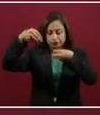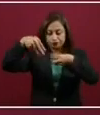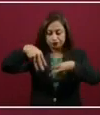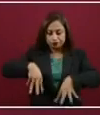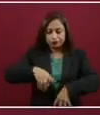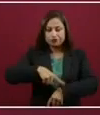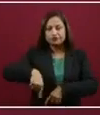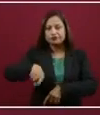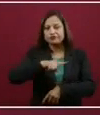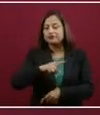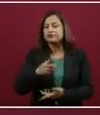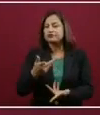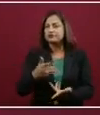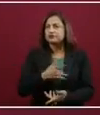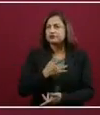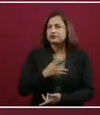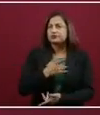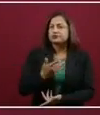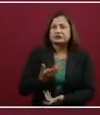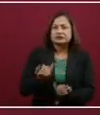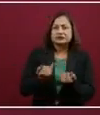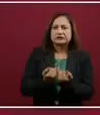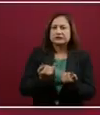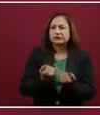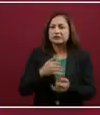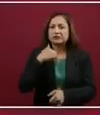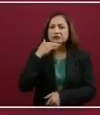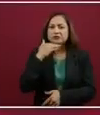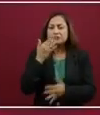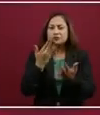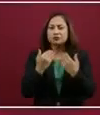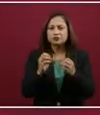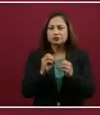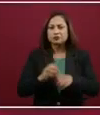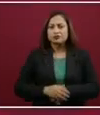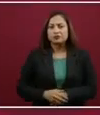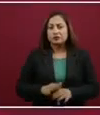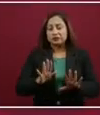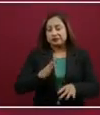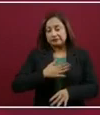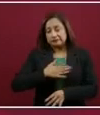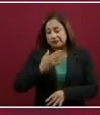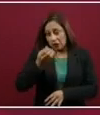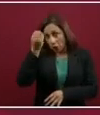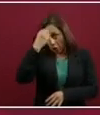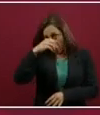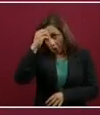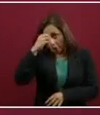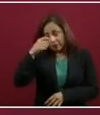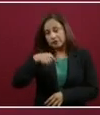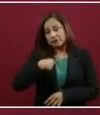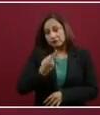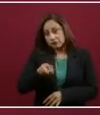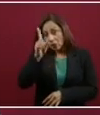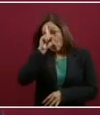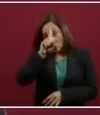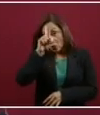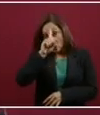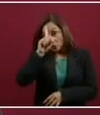el planteamiento. Entonces, es una recomendación en general de que no